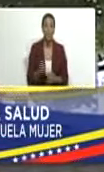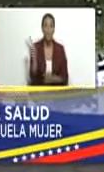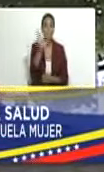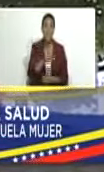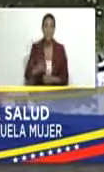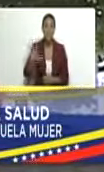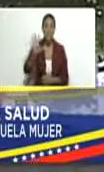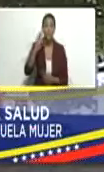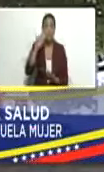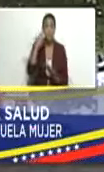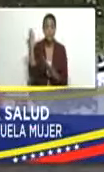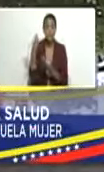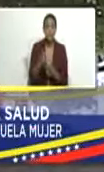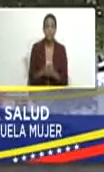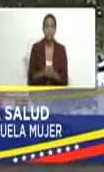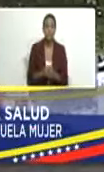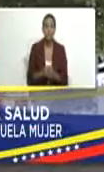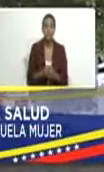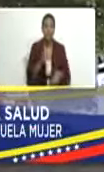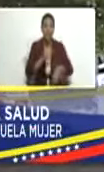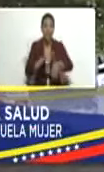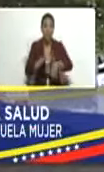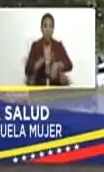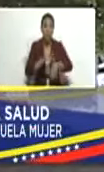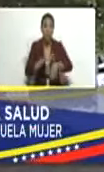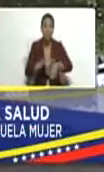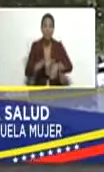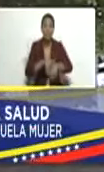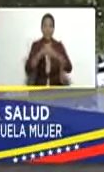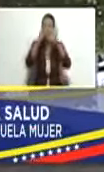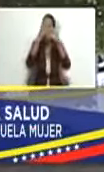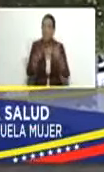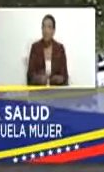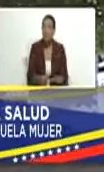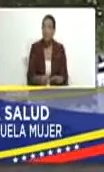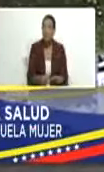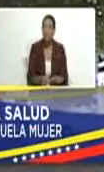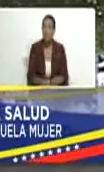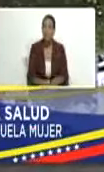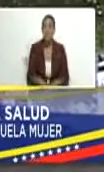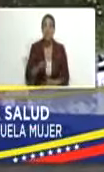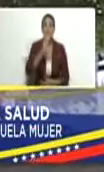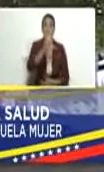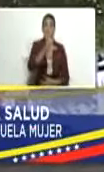Venezuela Mujer. A esta hora, exactamente,